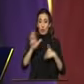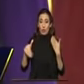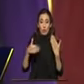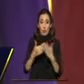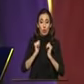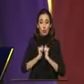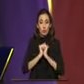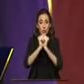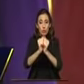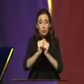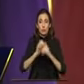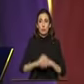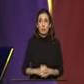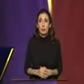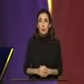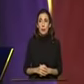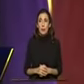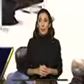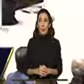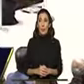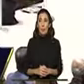todo.